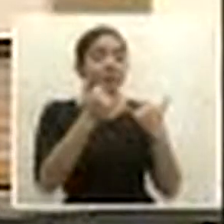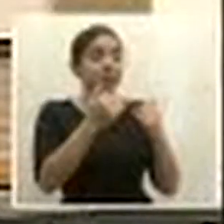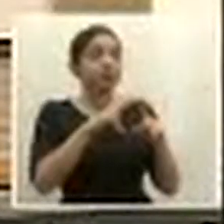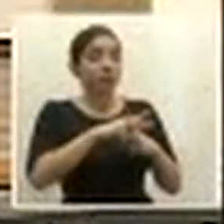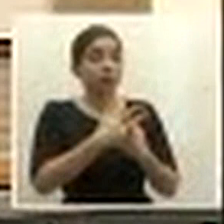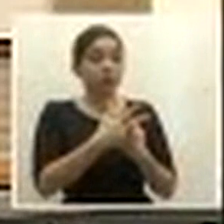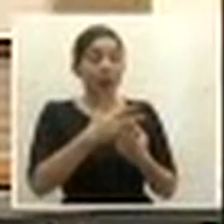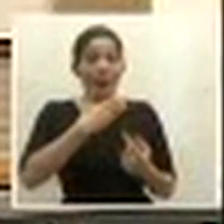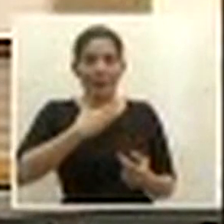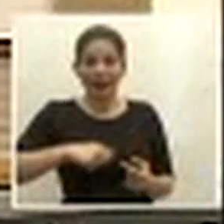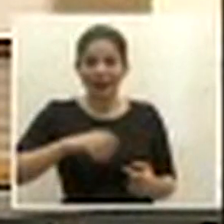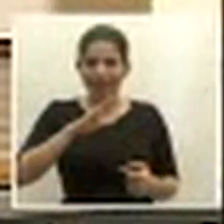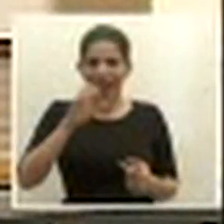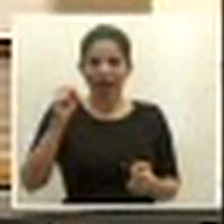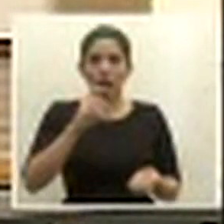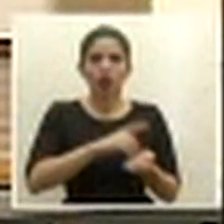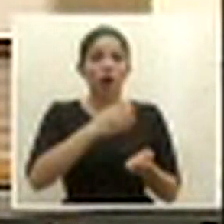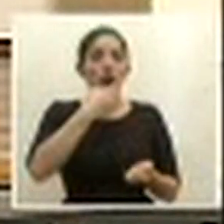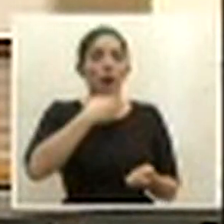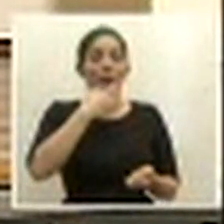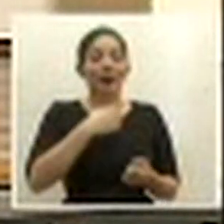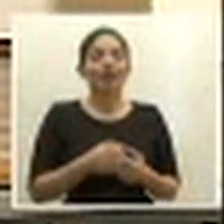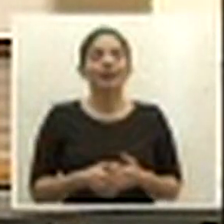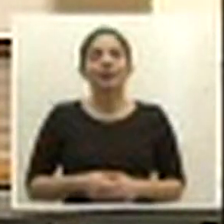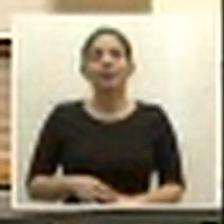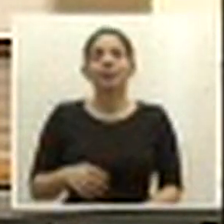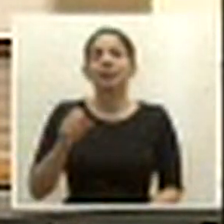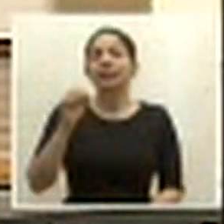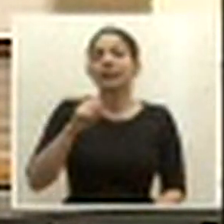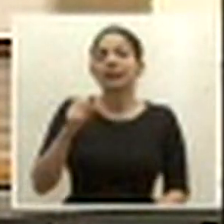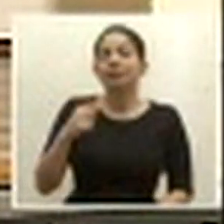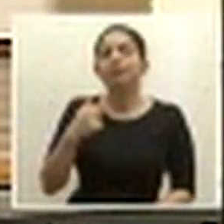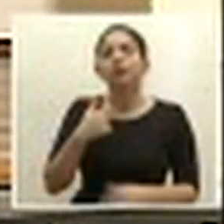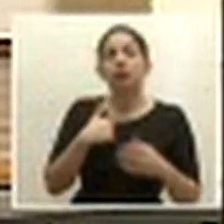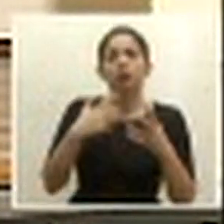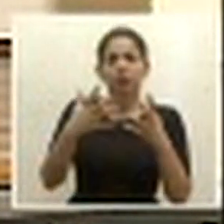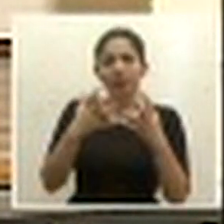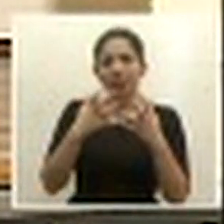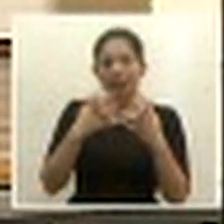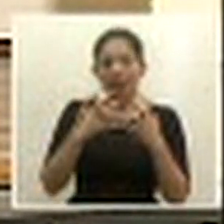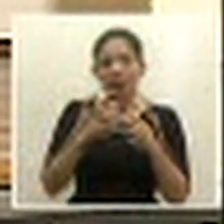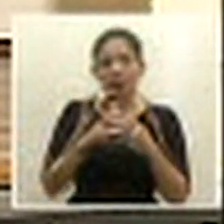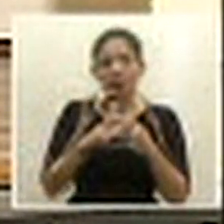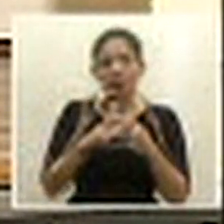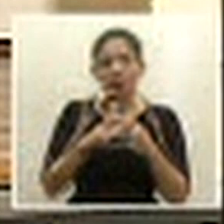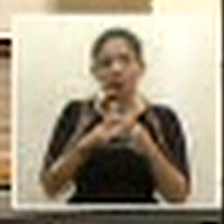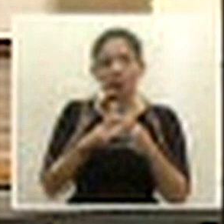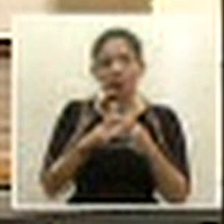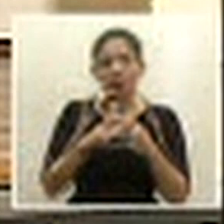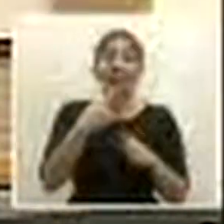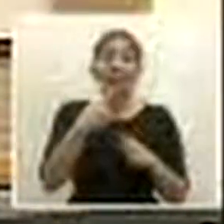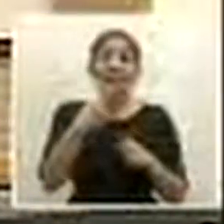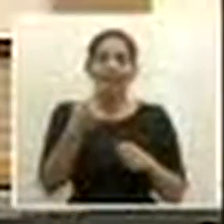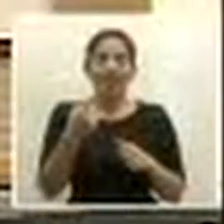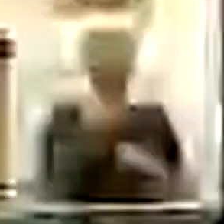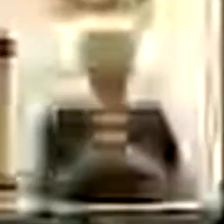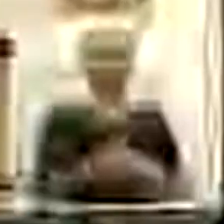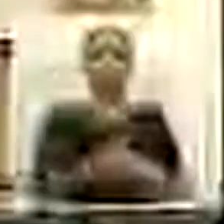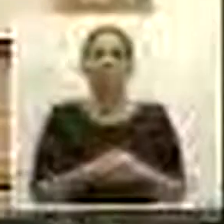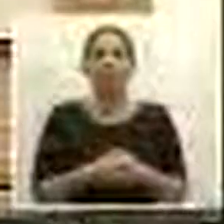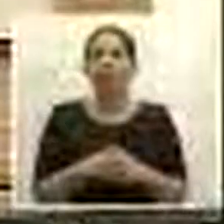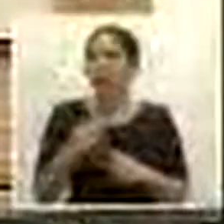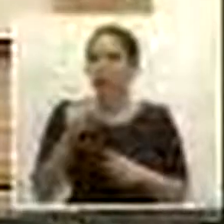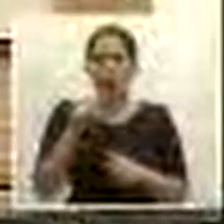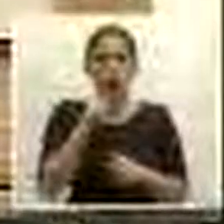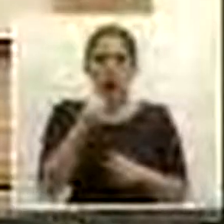Iniciamos con el presidente de la Caja, el doctor Román Macaya. Sí, quisiera primero decir que